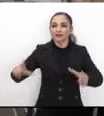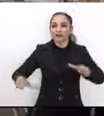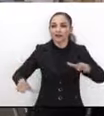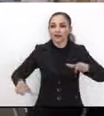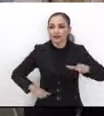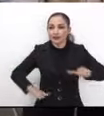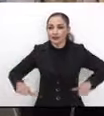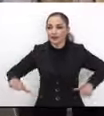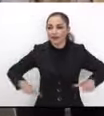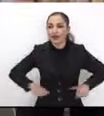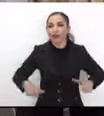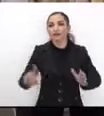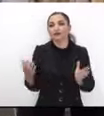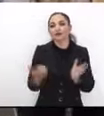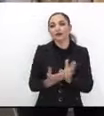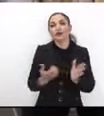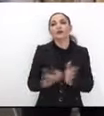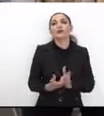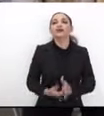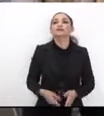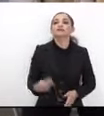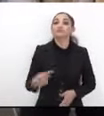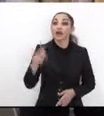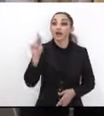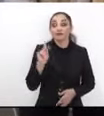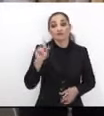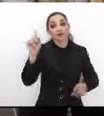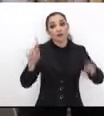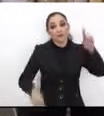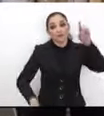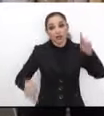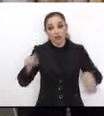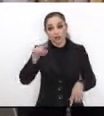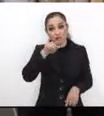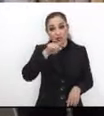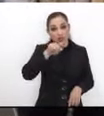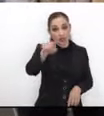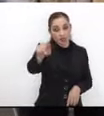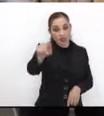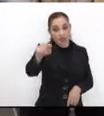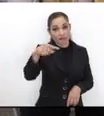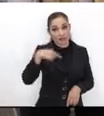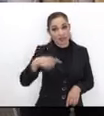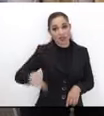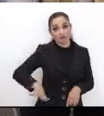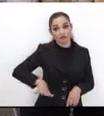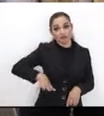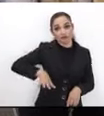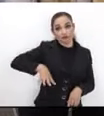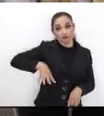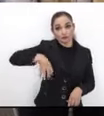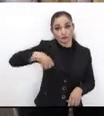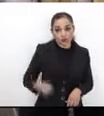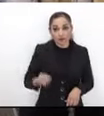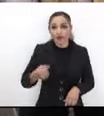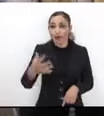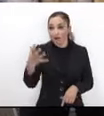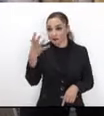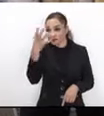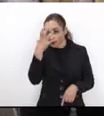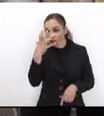económicas. Pero eso depende de ti, depende del esfuerzo que todos hagamos, del extra que le pongamos